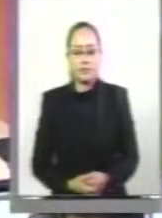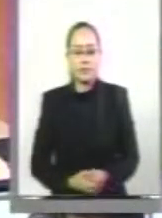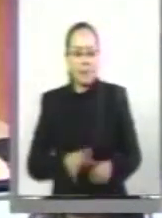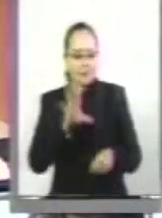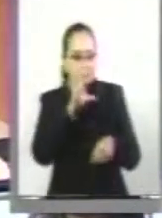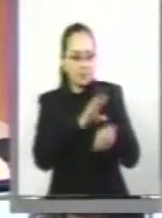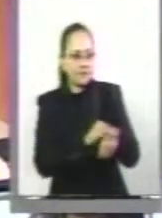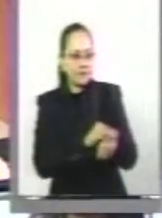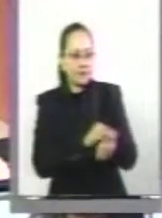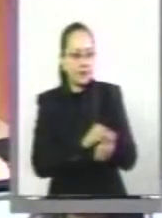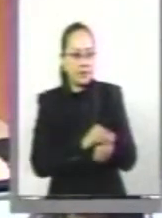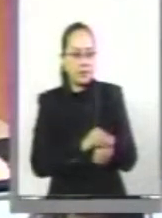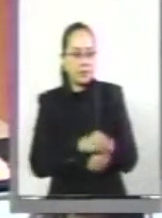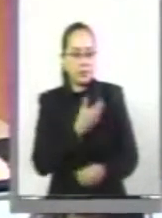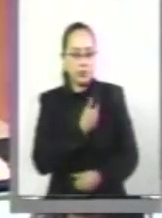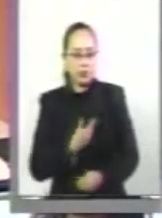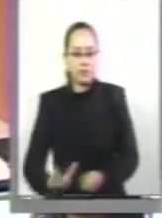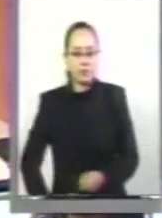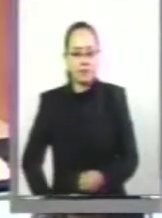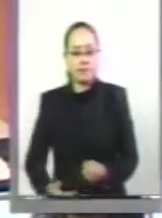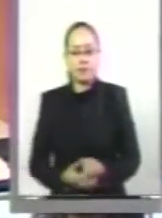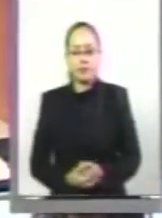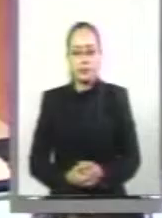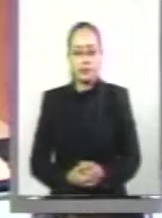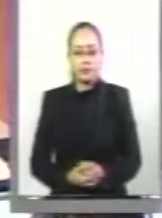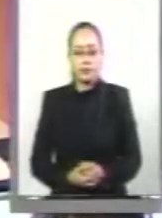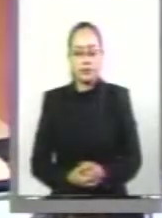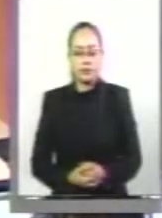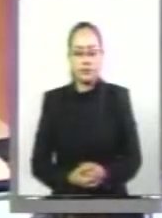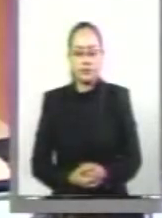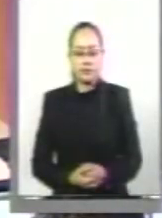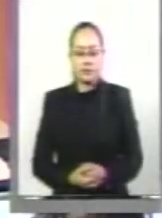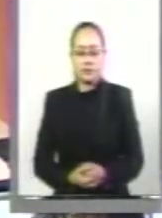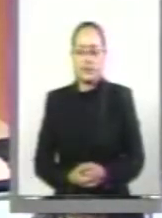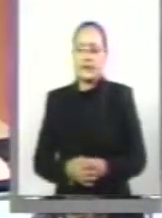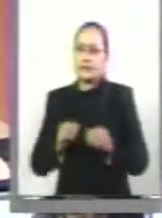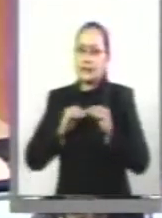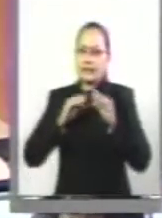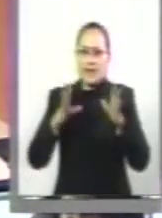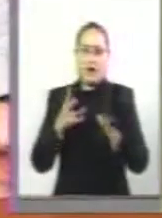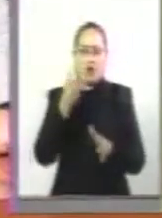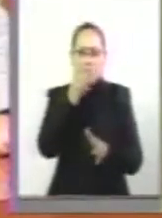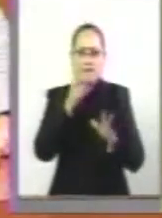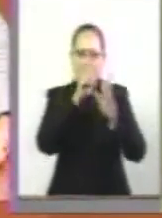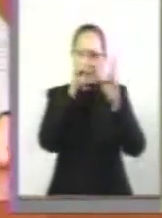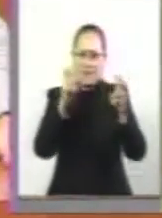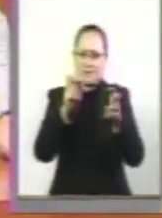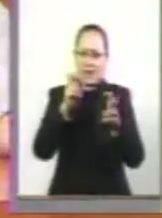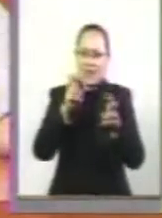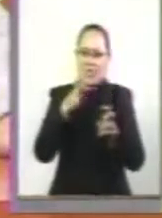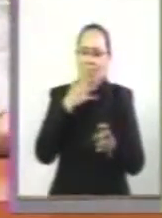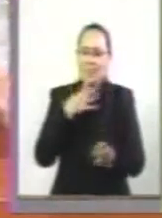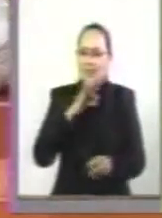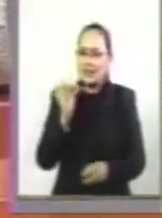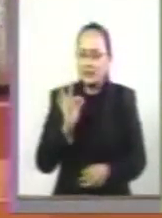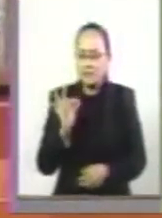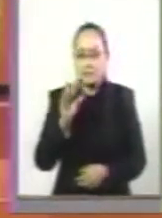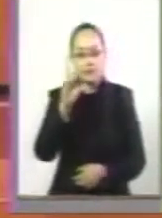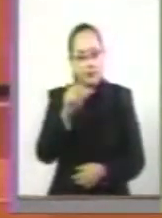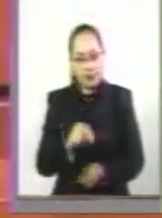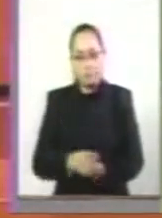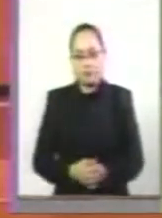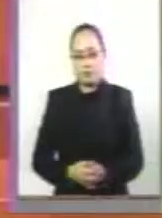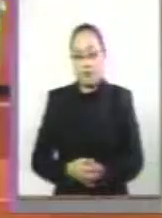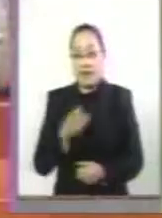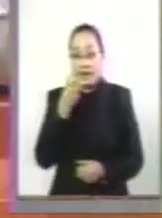Con su permiso, señora presidenta, sin duda alguna, este es un, no es un tema menor. Yo creo que no es un